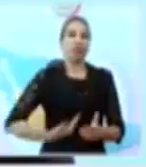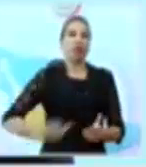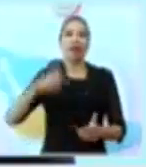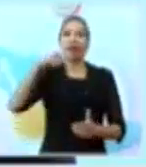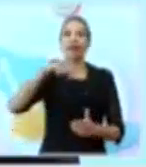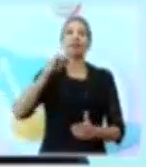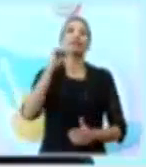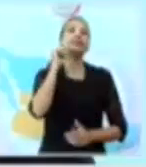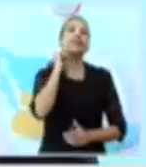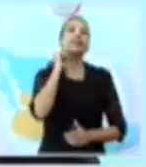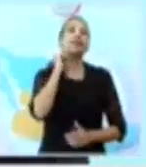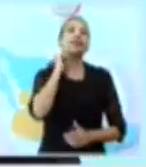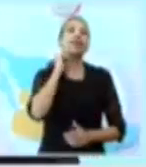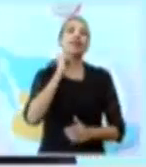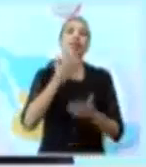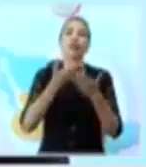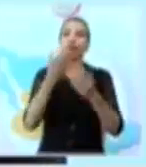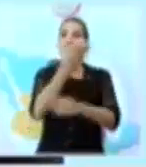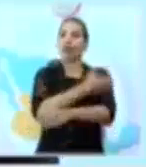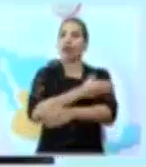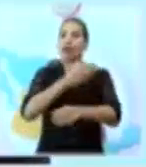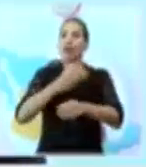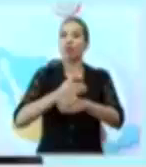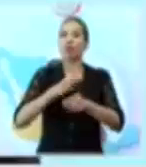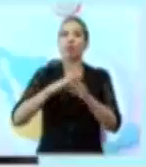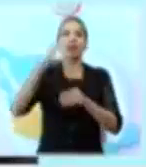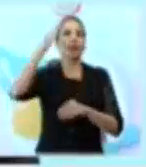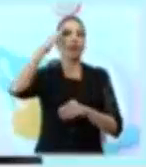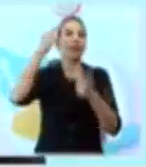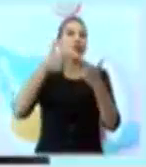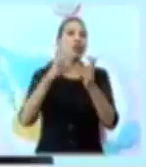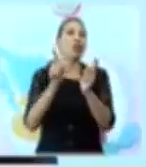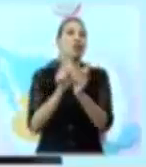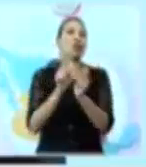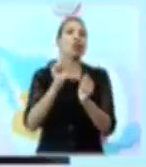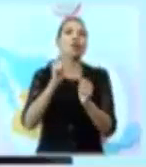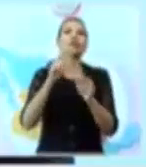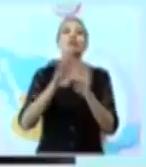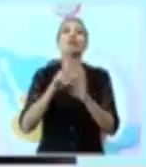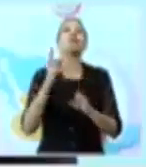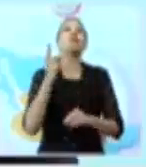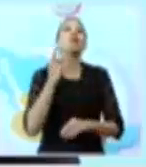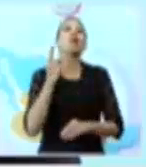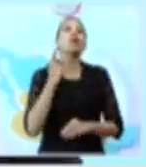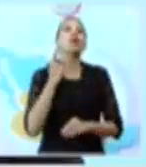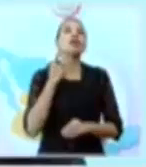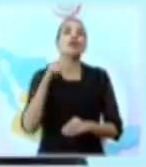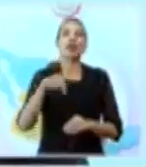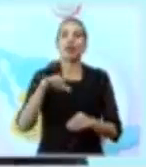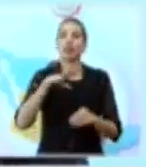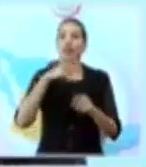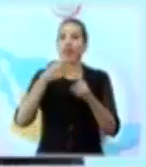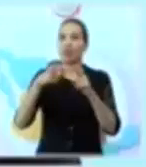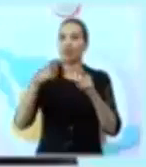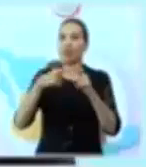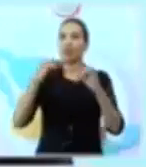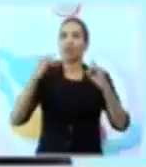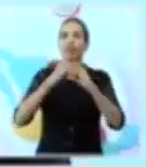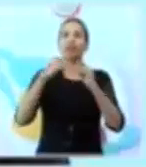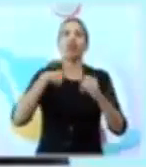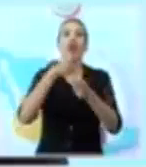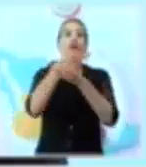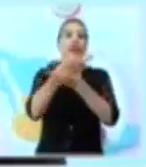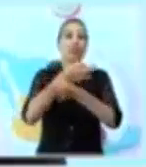Senado, estando acompañados por los líderes parlamentarios de este órgano,